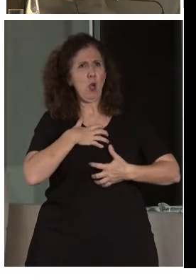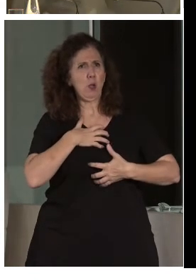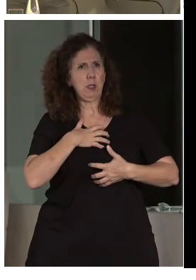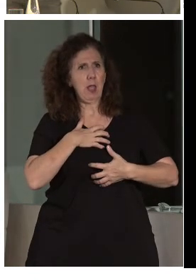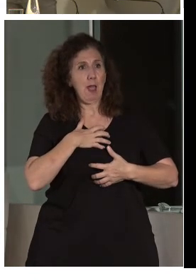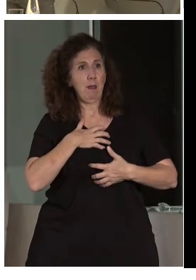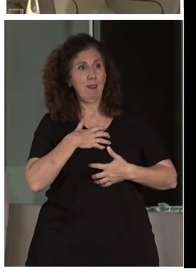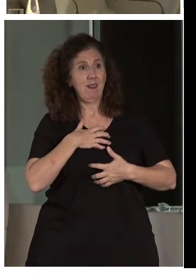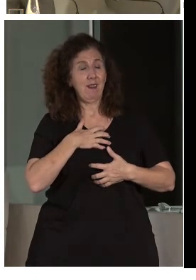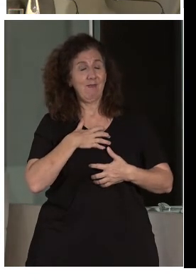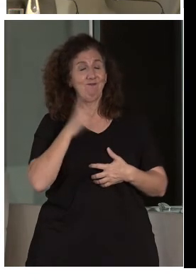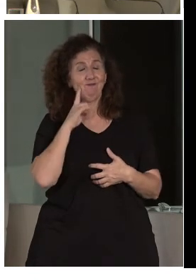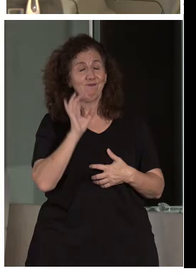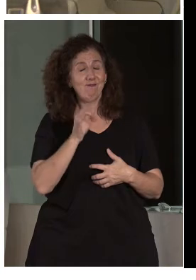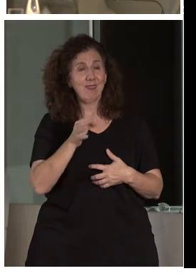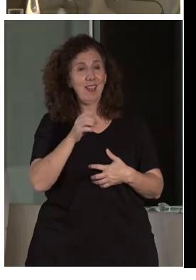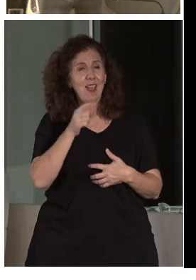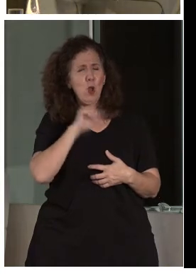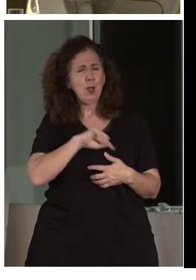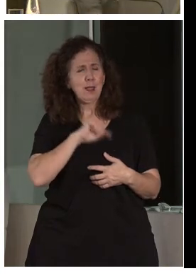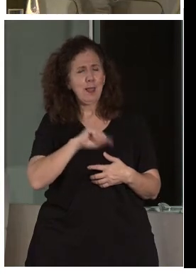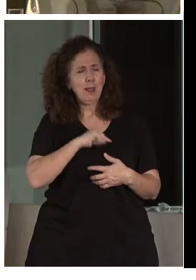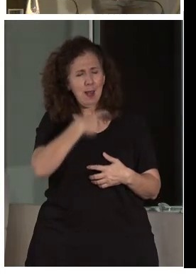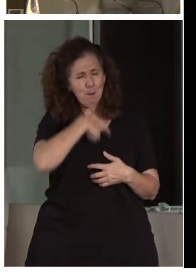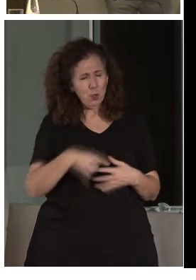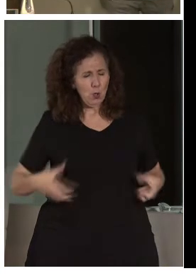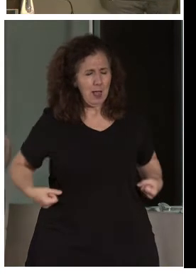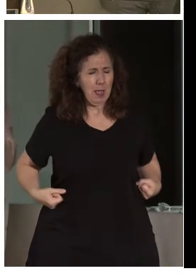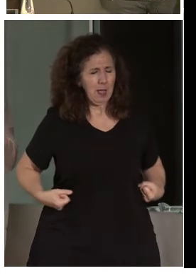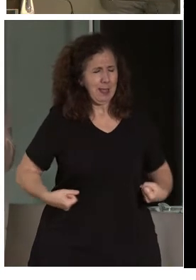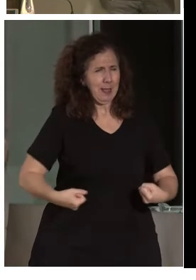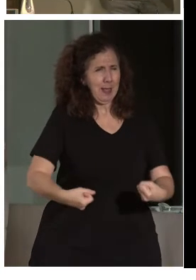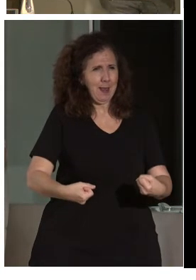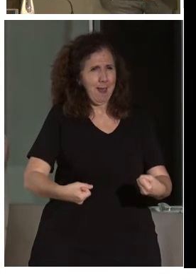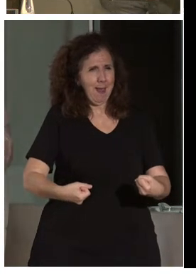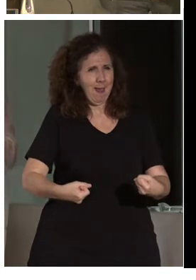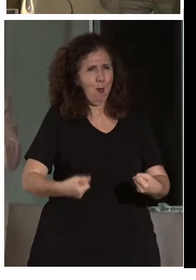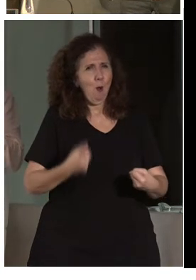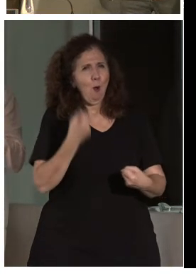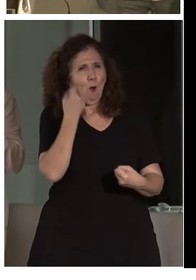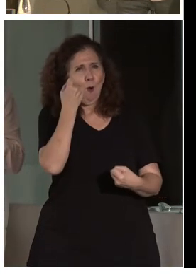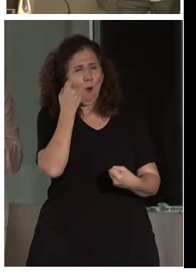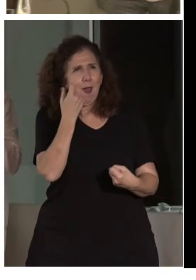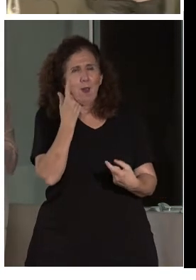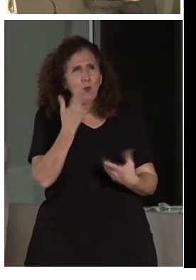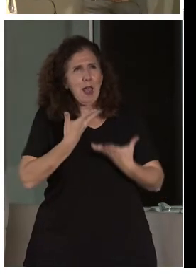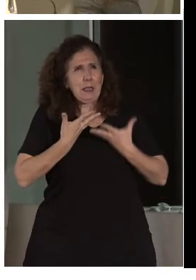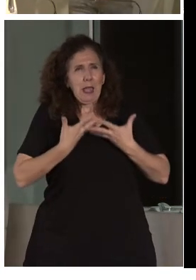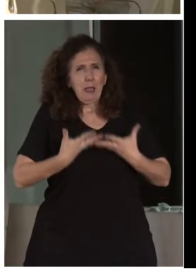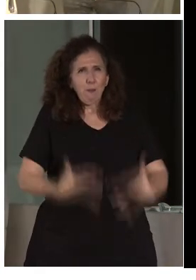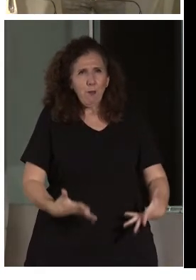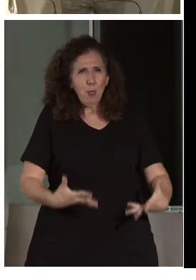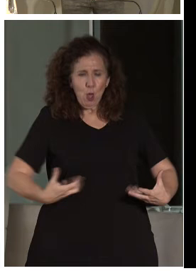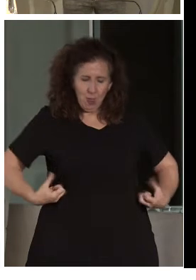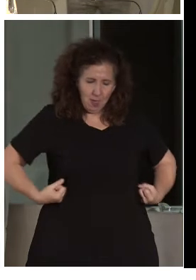lo que sienten las personas que van llevando una Yolet, ¿no? O sea, es la satisfacción propia de llevar